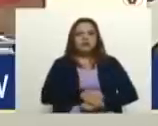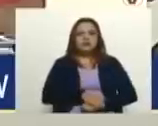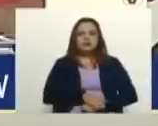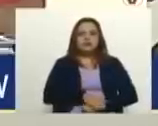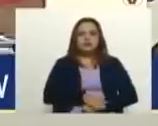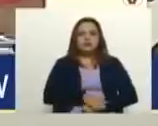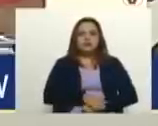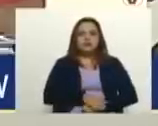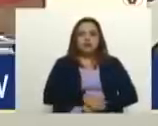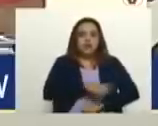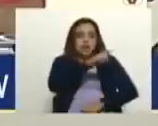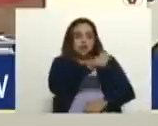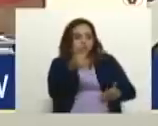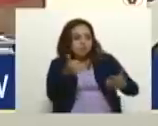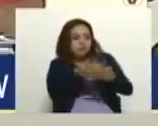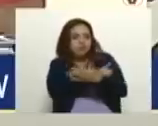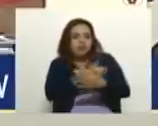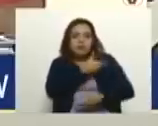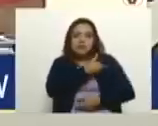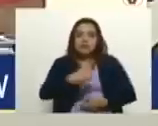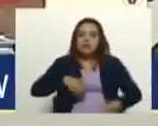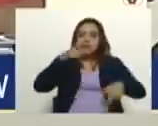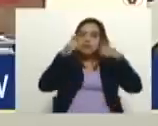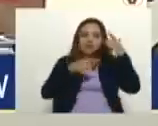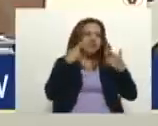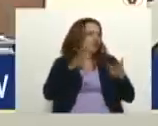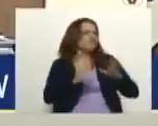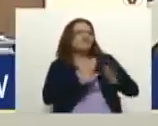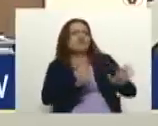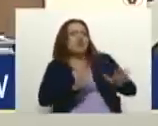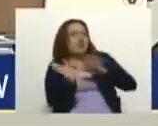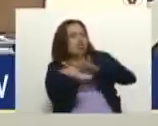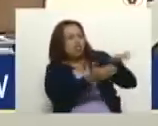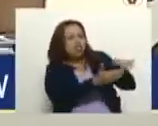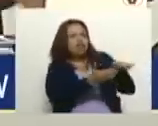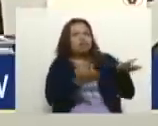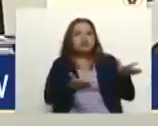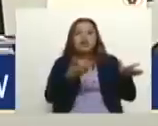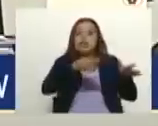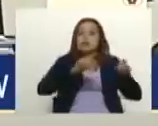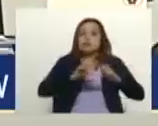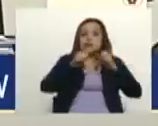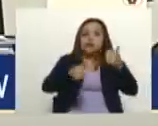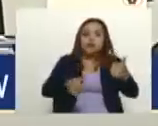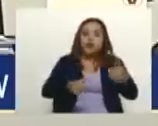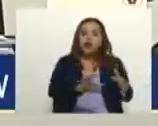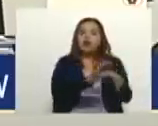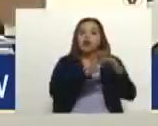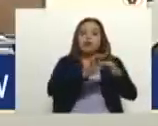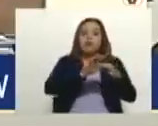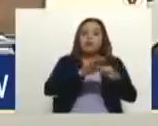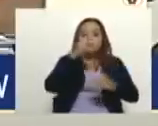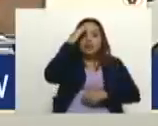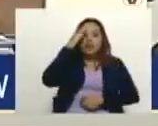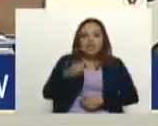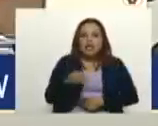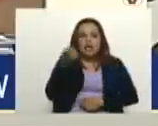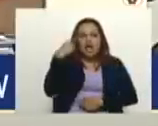Eso lo eliminó el comandante Chávez, los teatros de operación. Y de ahí los vínculos, pues, de jefes militares de aquella época